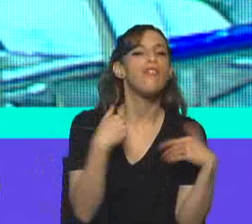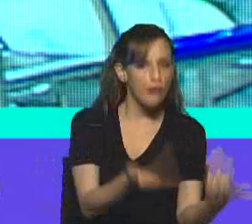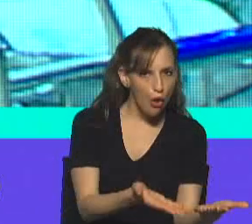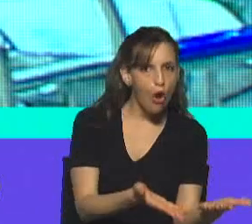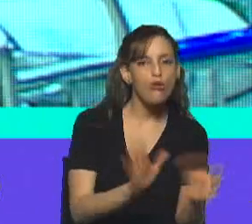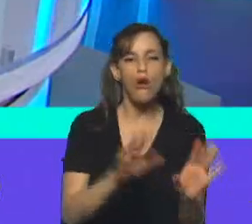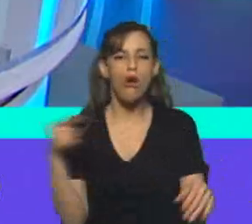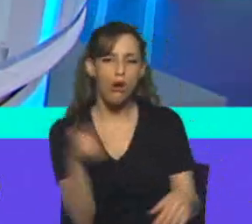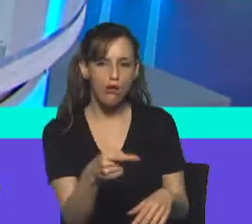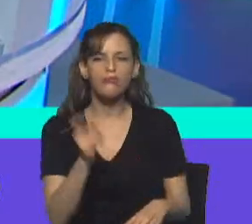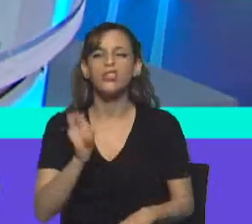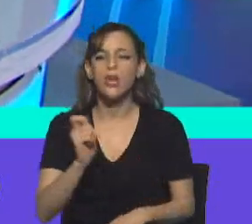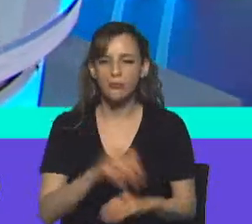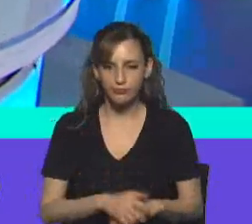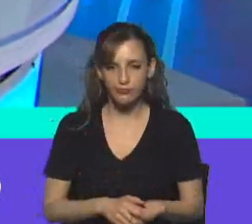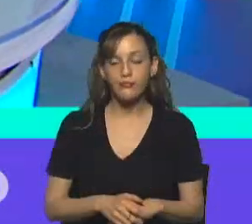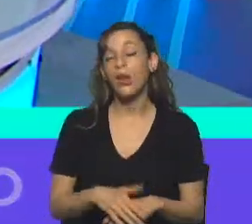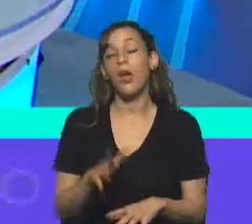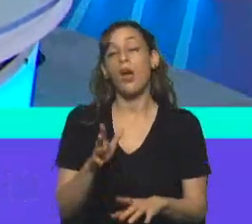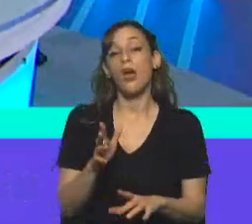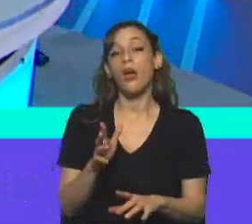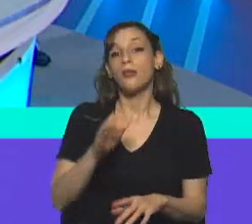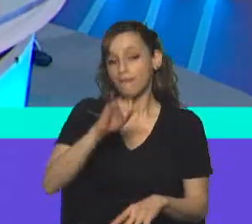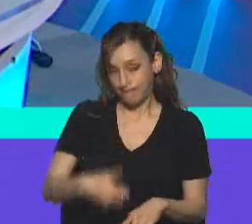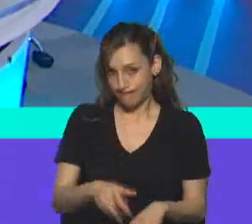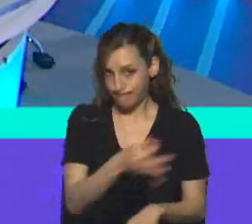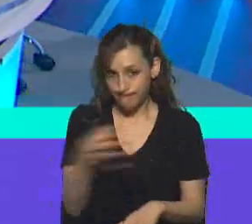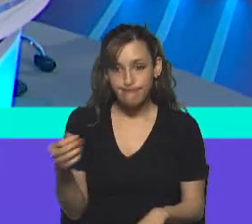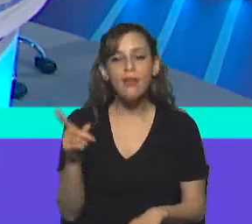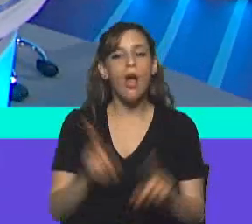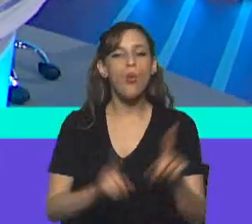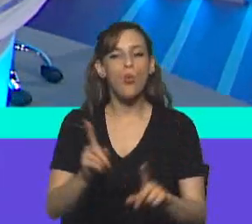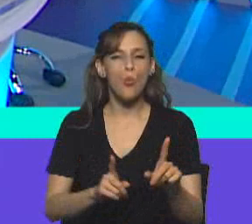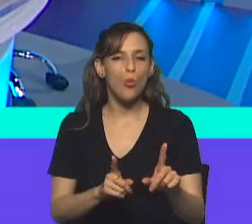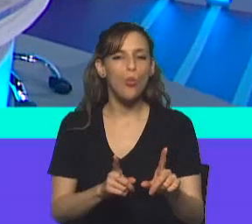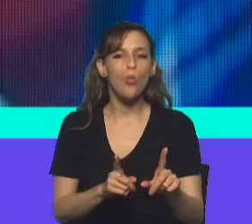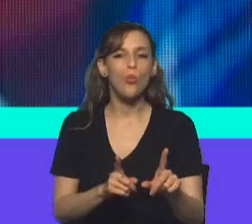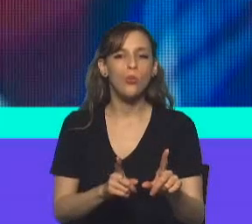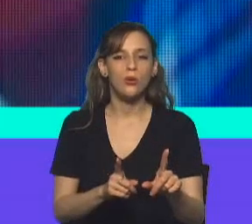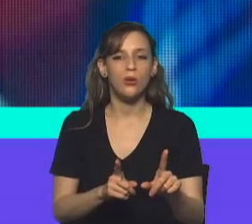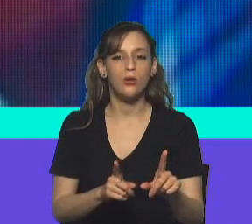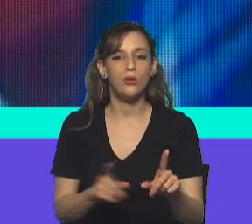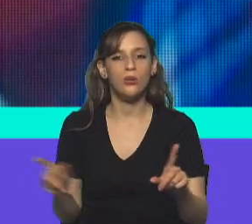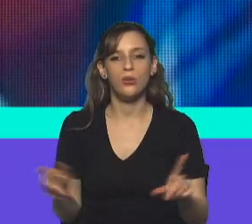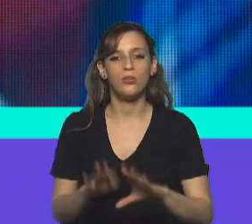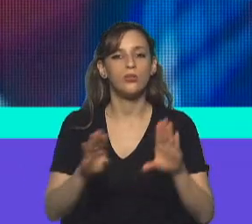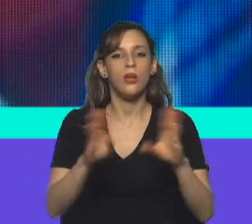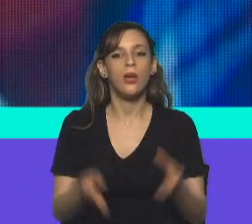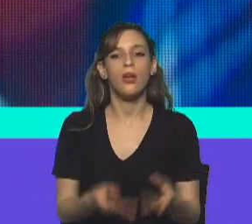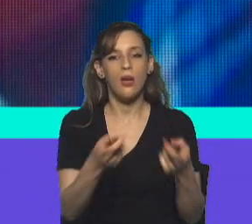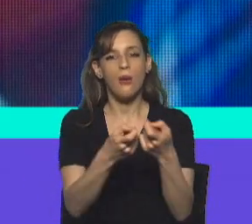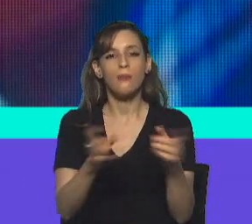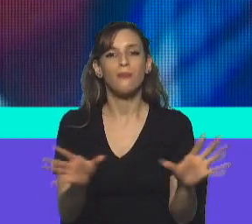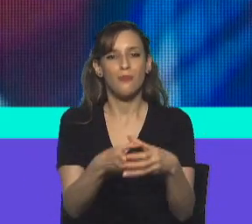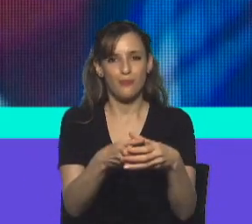de estas medidas hubo manifestaciones muy duras de parte d la asociación de empresarios argentinos